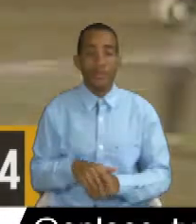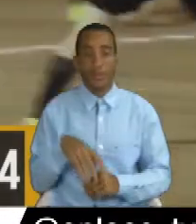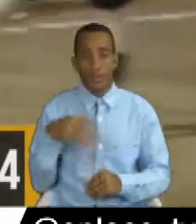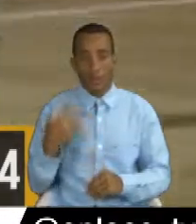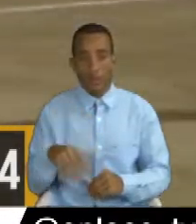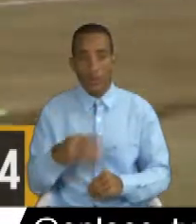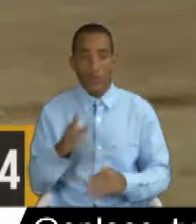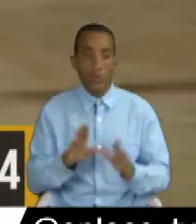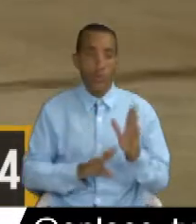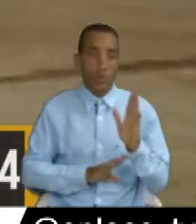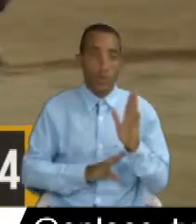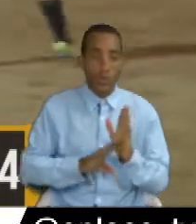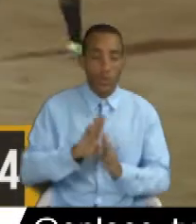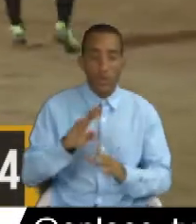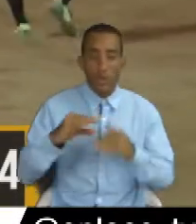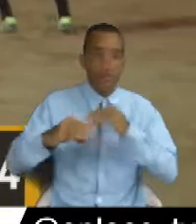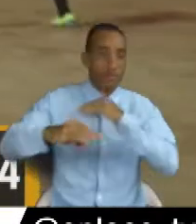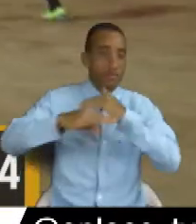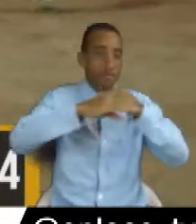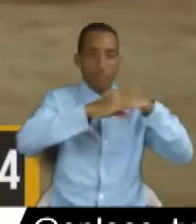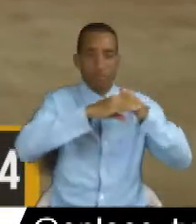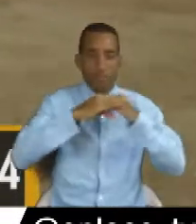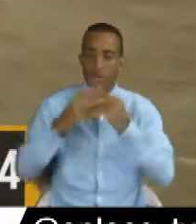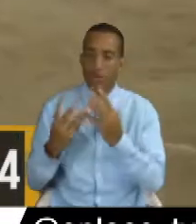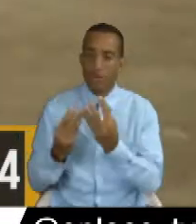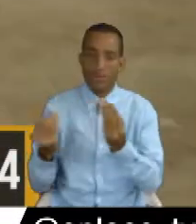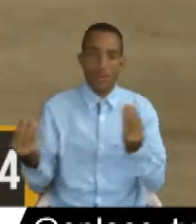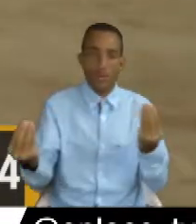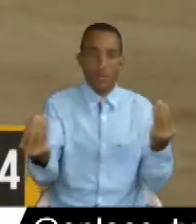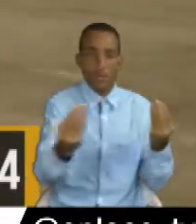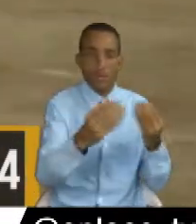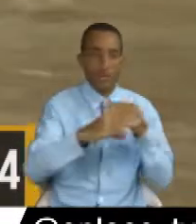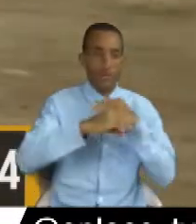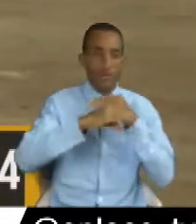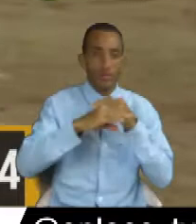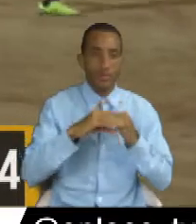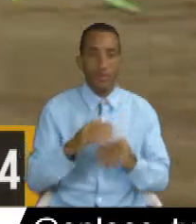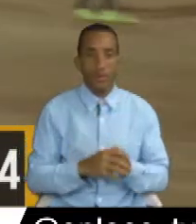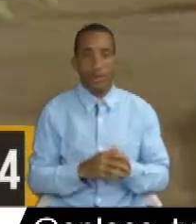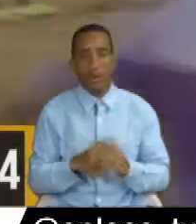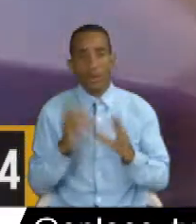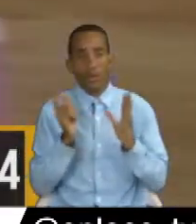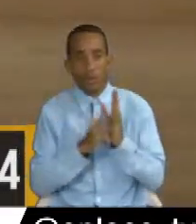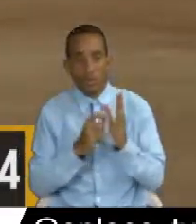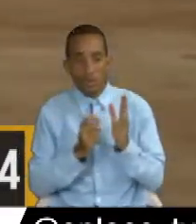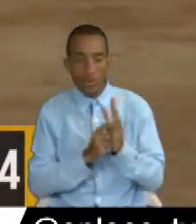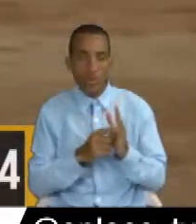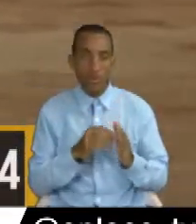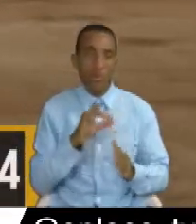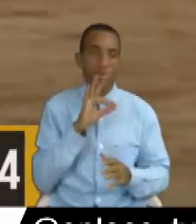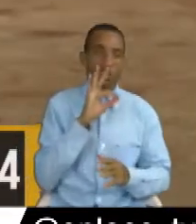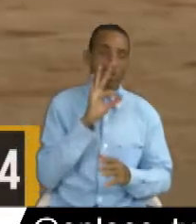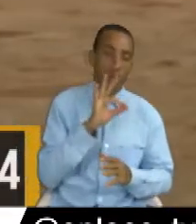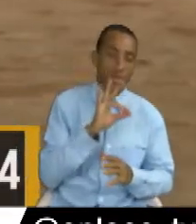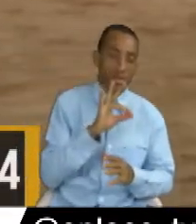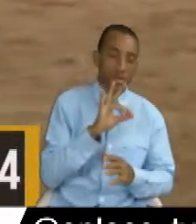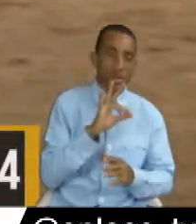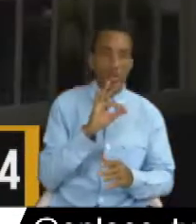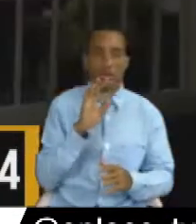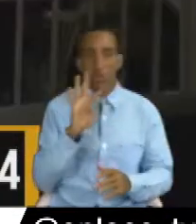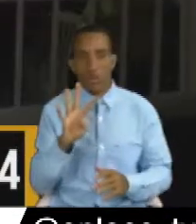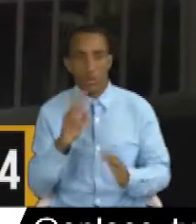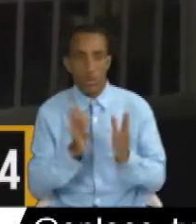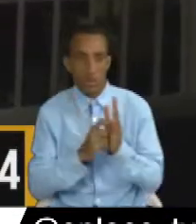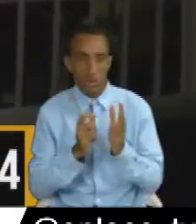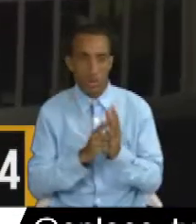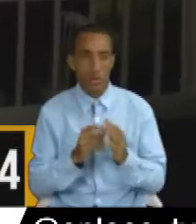prácticamente los equipos están parejos. El equipo primero que lleva 10 puntos, al último la diferencia son 3, 4 puntos, ¿sí? Y estamos